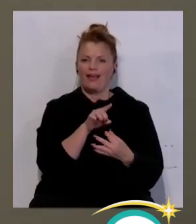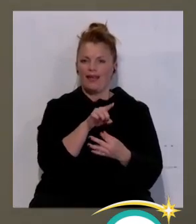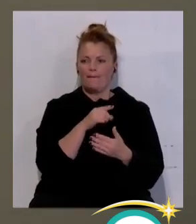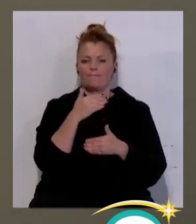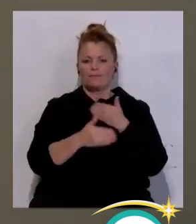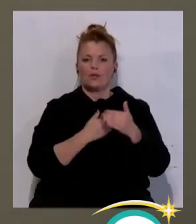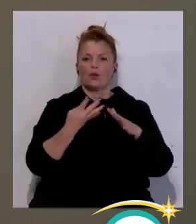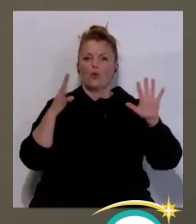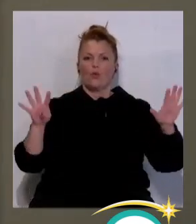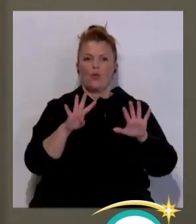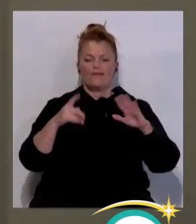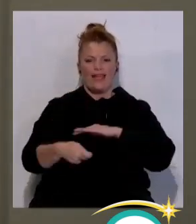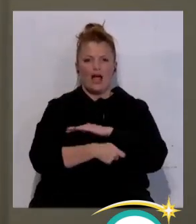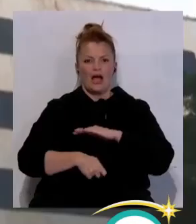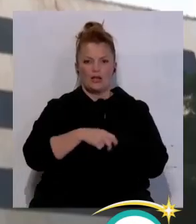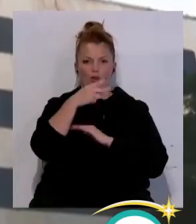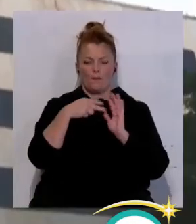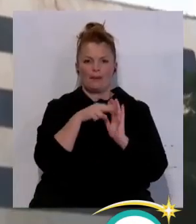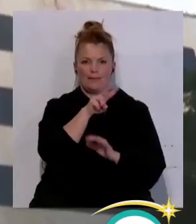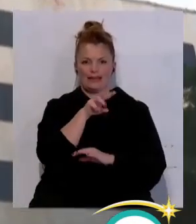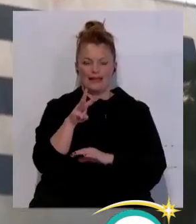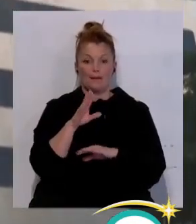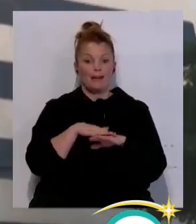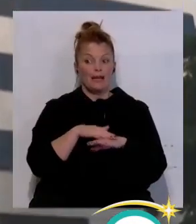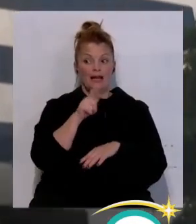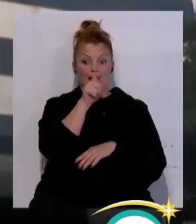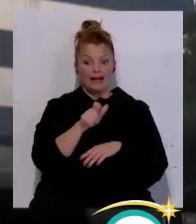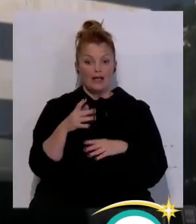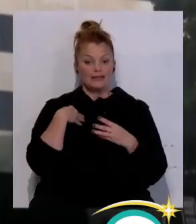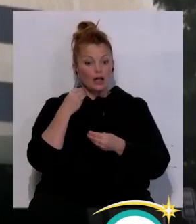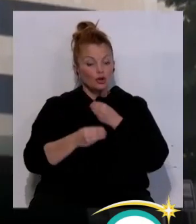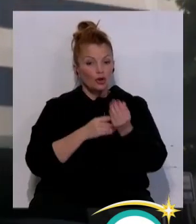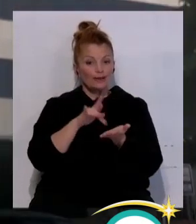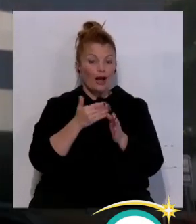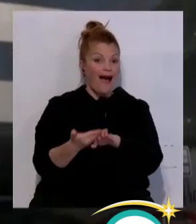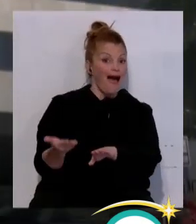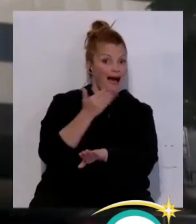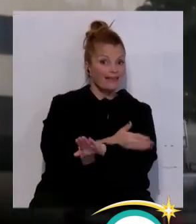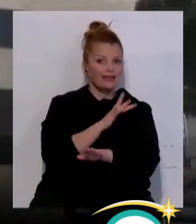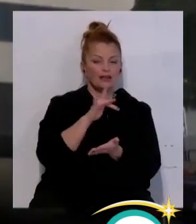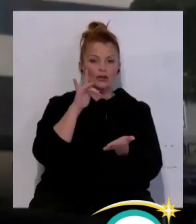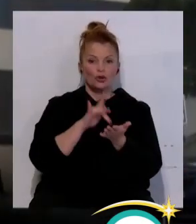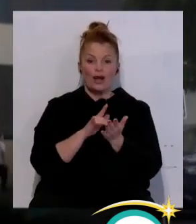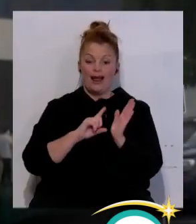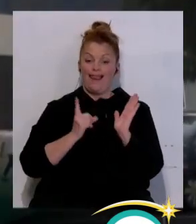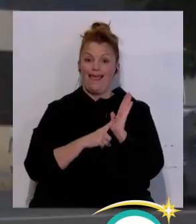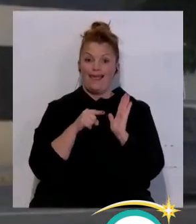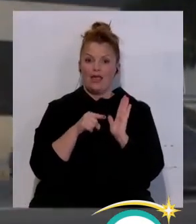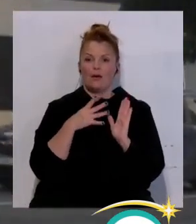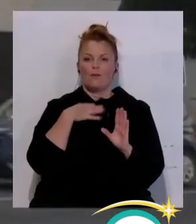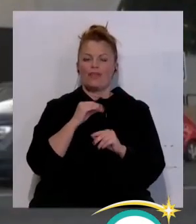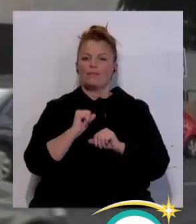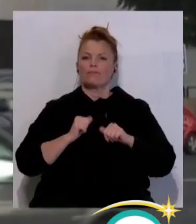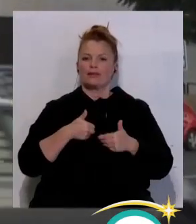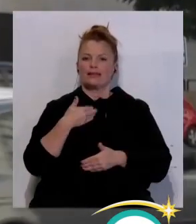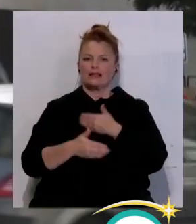el 9 de agosto de 2023. Para aquellos que haya ocurrido con anterioridad a su entrada en vigor, se podrá